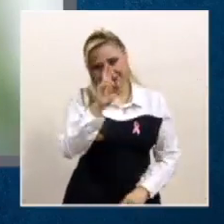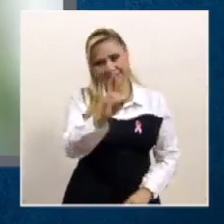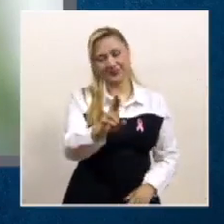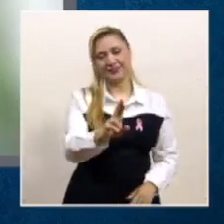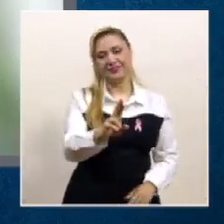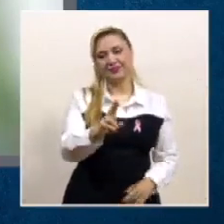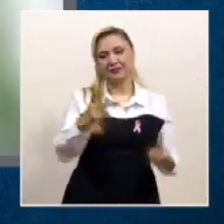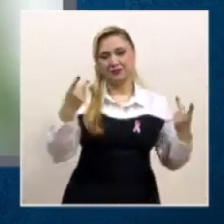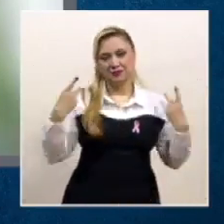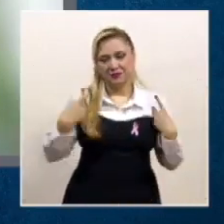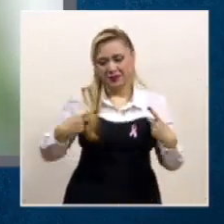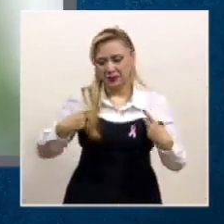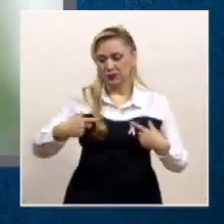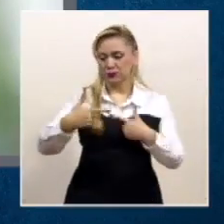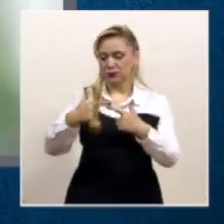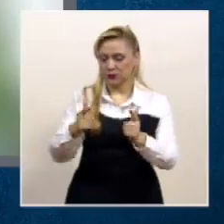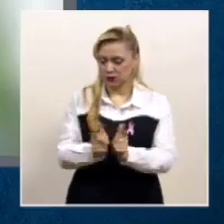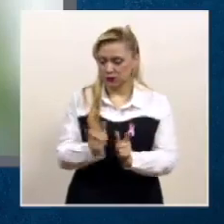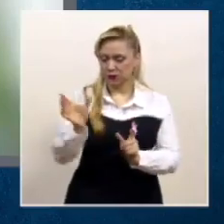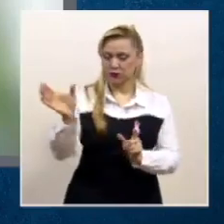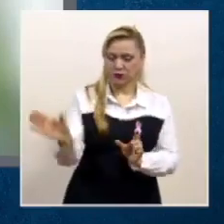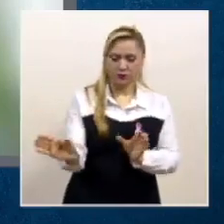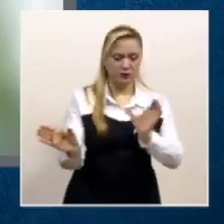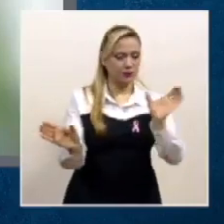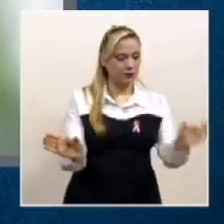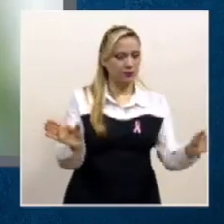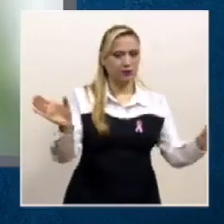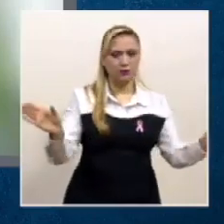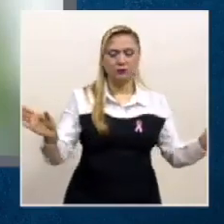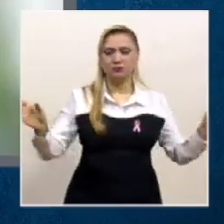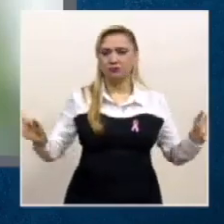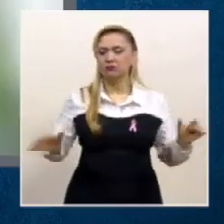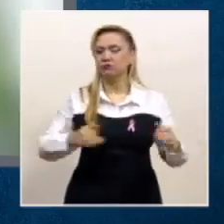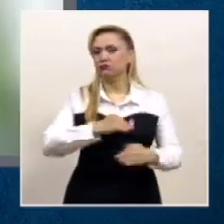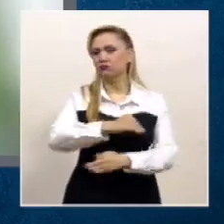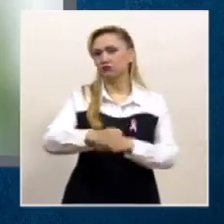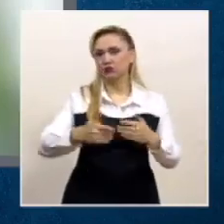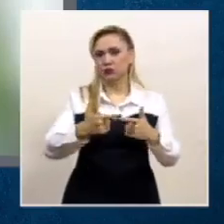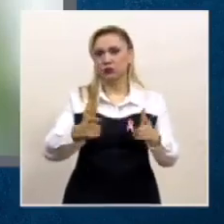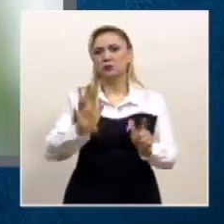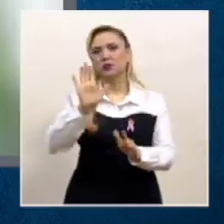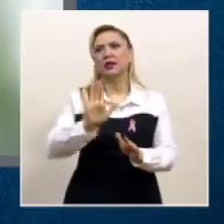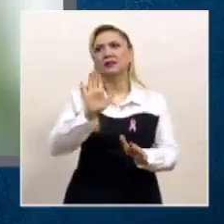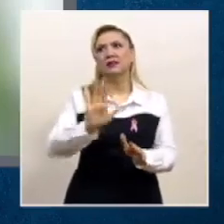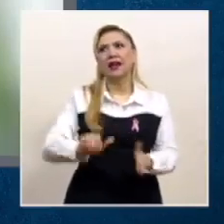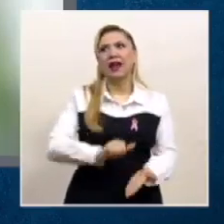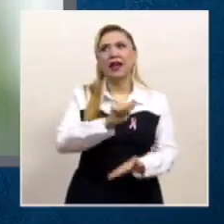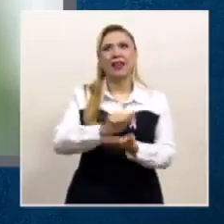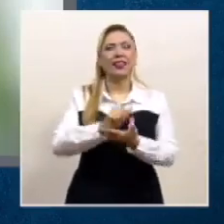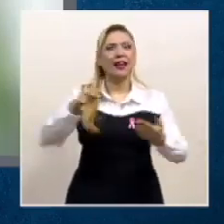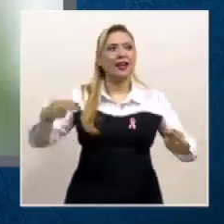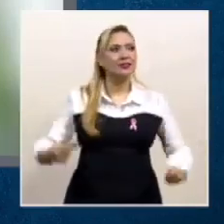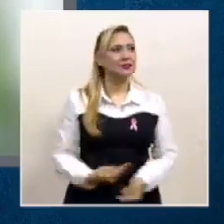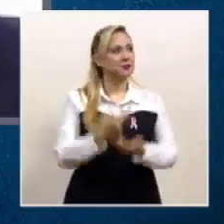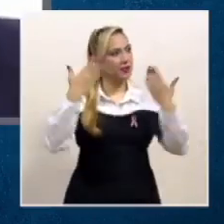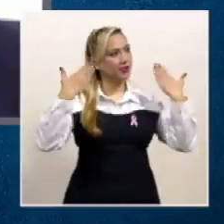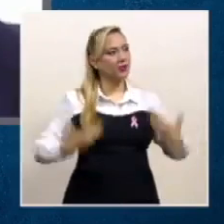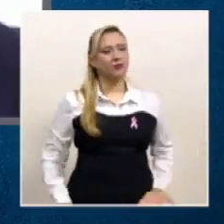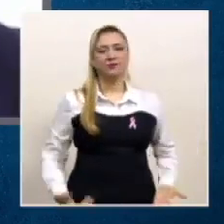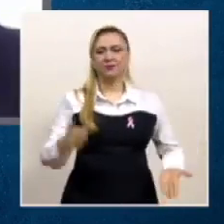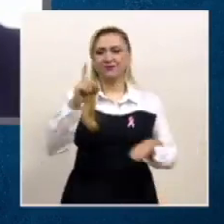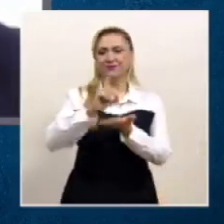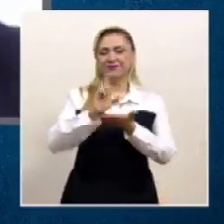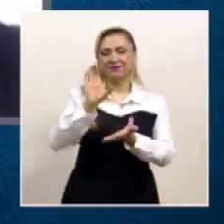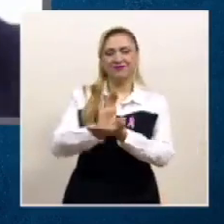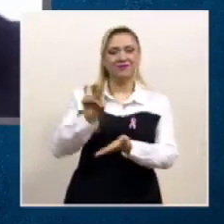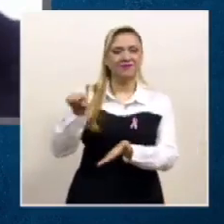en la vida social y pública de nuestro grupo de población. Es nuestra acta de nacimiento como personas con discapacidad en el mundo. Pues muy